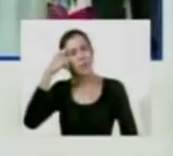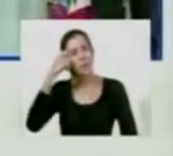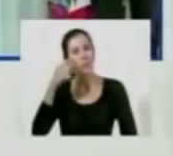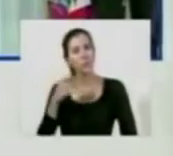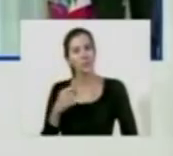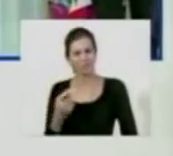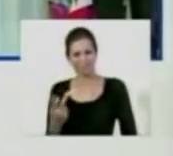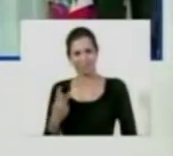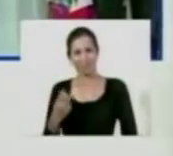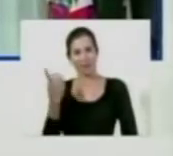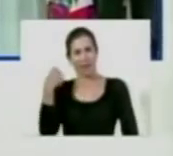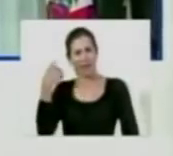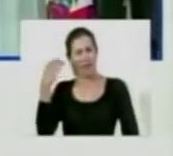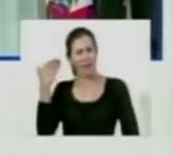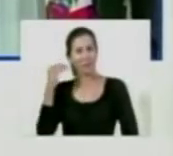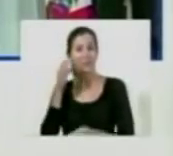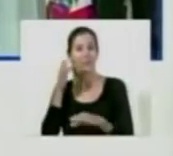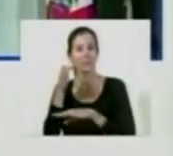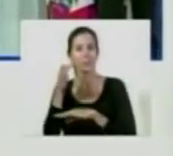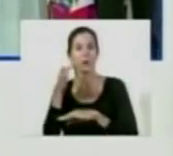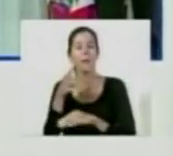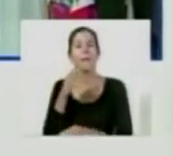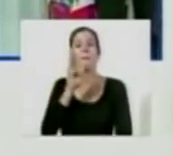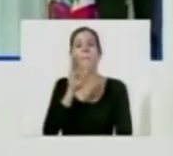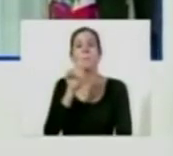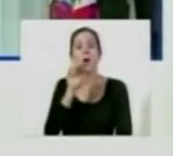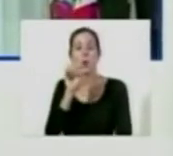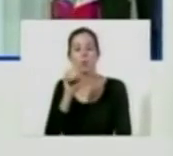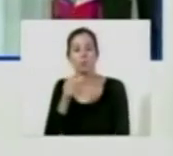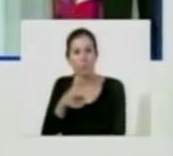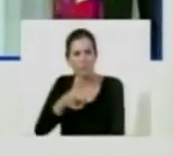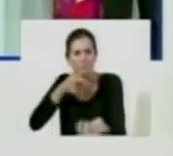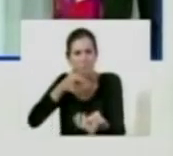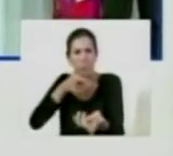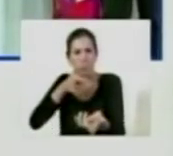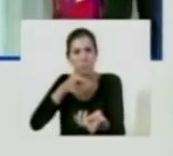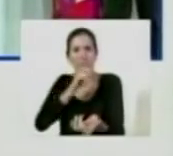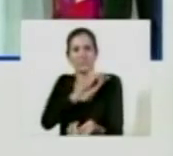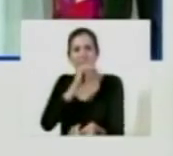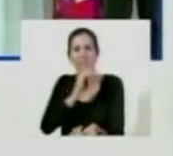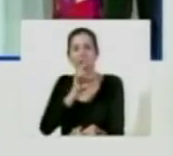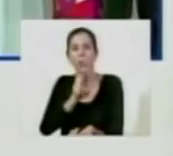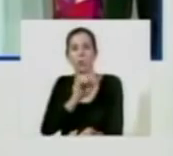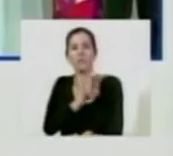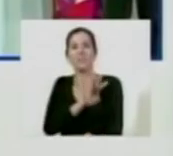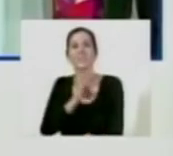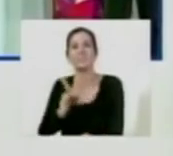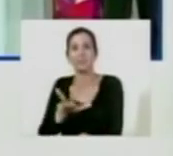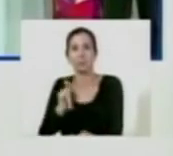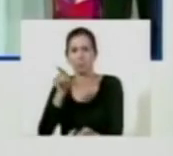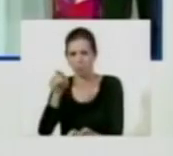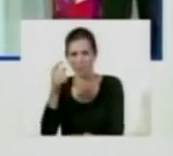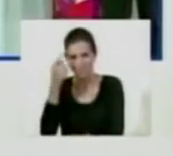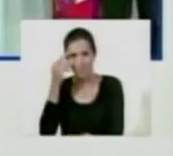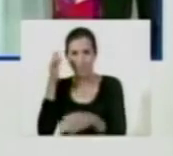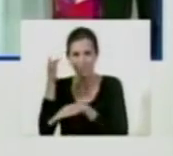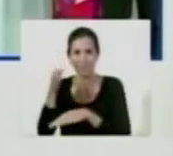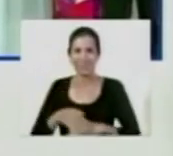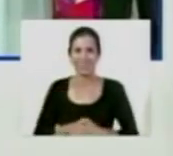PAO, que disparamos el ZU-23. Estaba usted